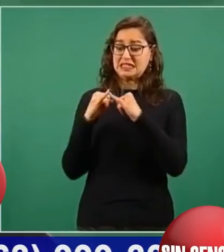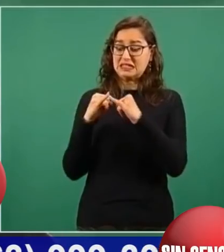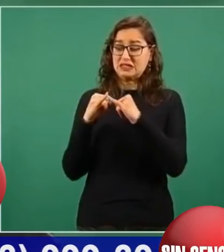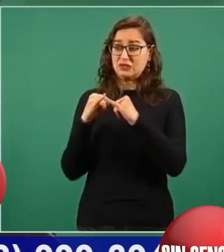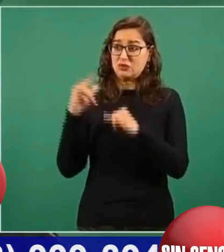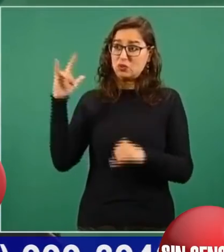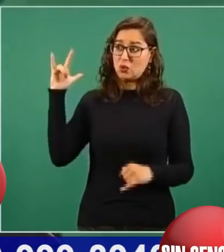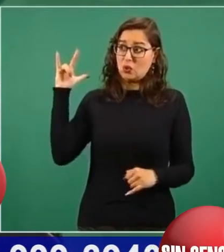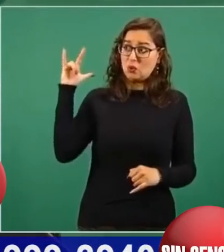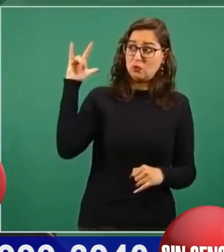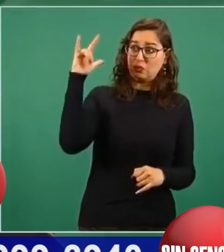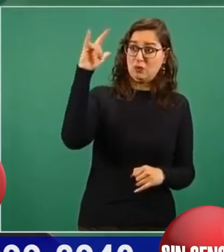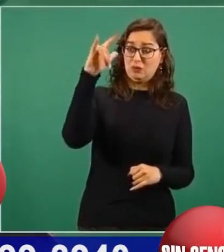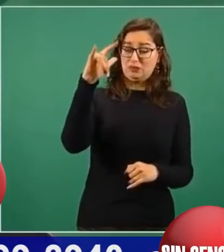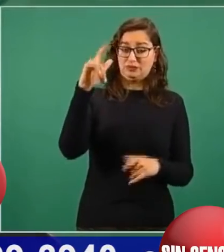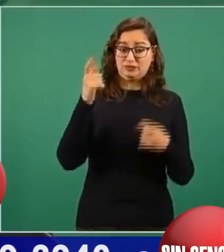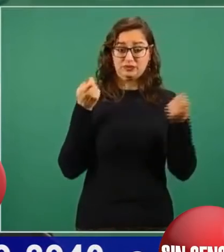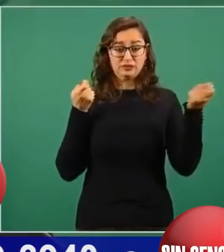maneja